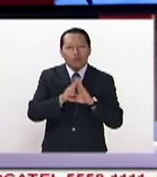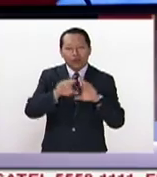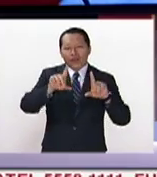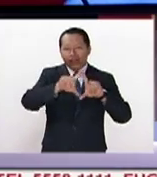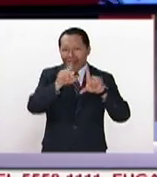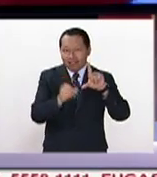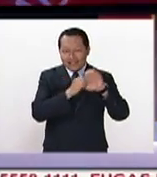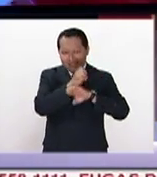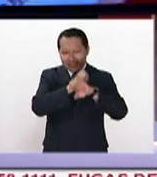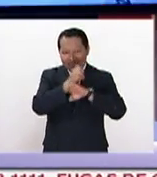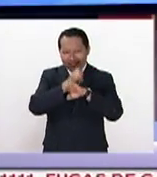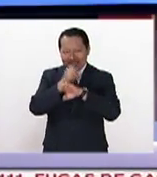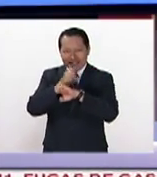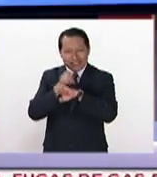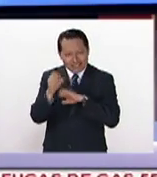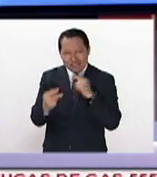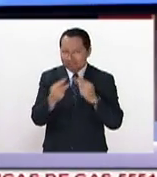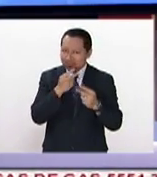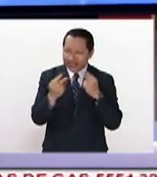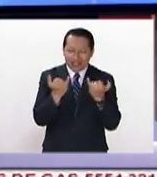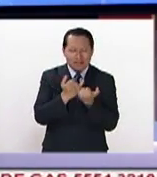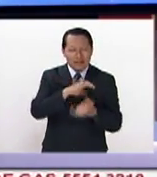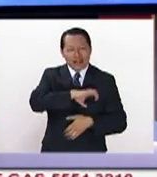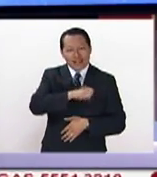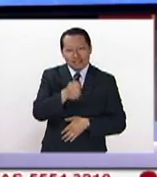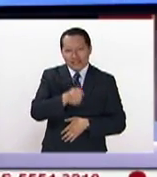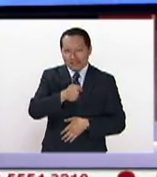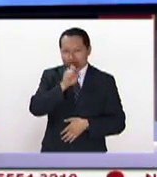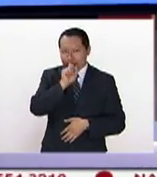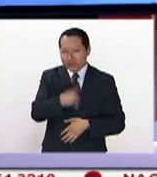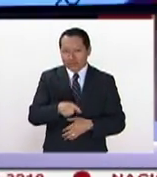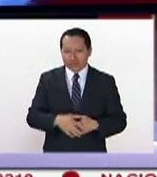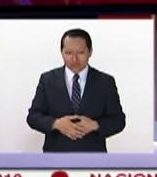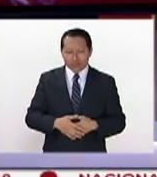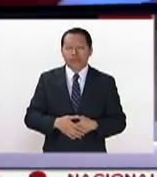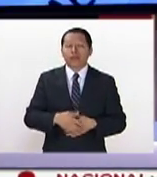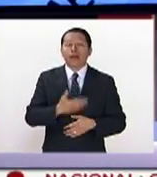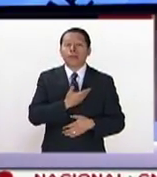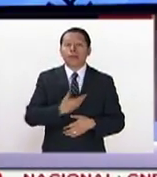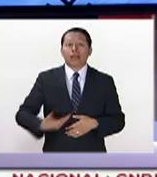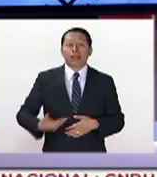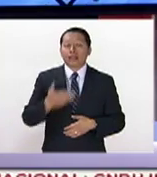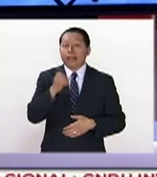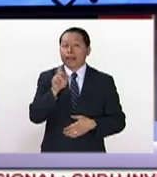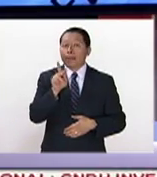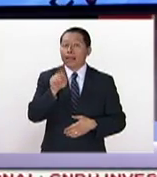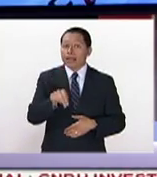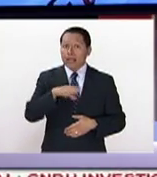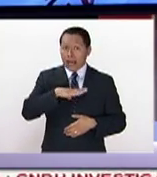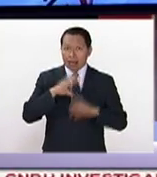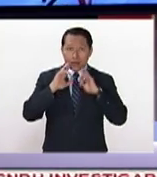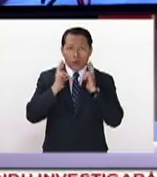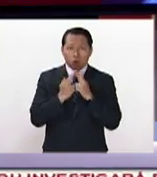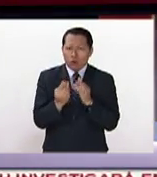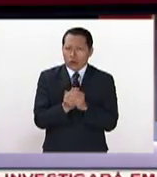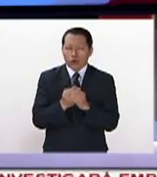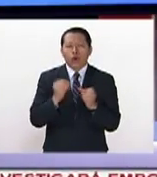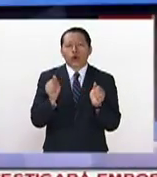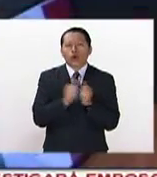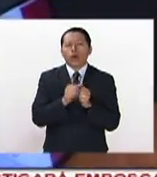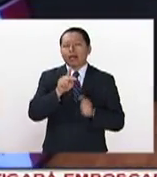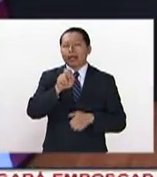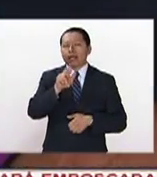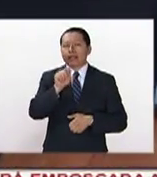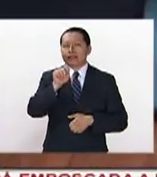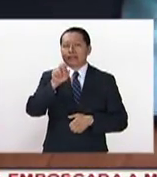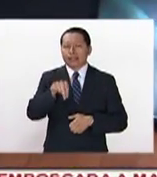también a quienes nos están viendo en el interior de la República Mexicana. El presidente Enrique Peña Nieto tuvo una reunión privada con Kirstjen